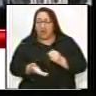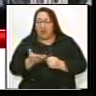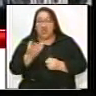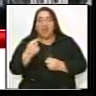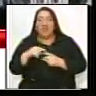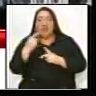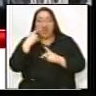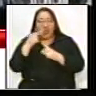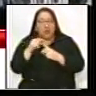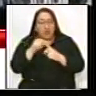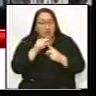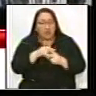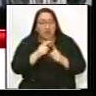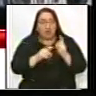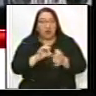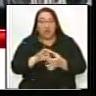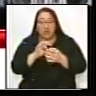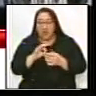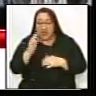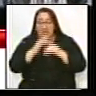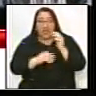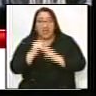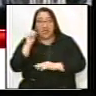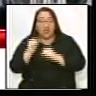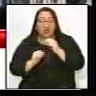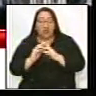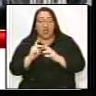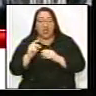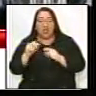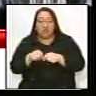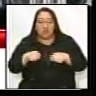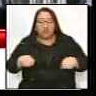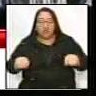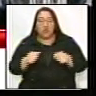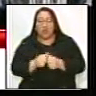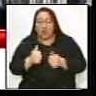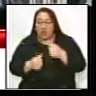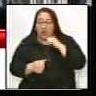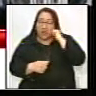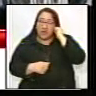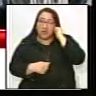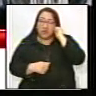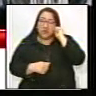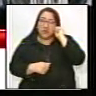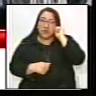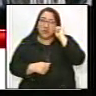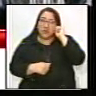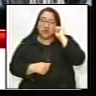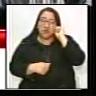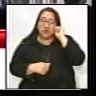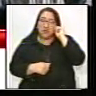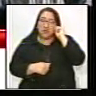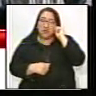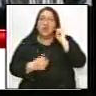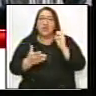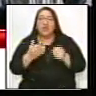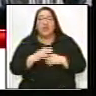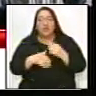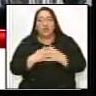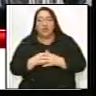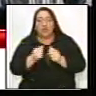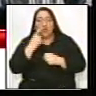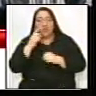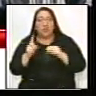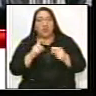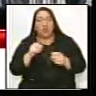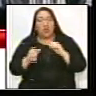de las observaciones de las especialidades de arquitectura y topografía, las cuales deberán ser remitidas a la unidad gerencial de